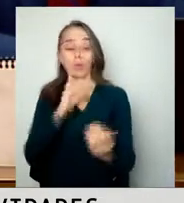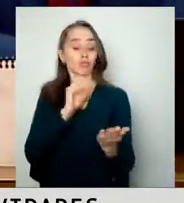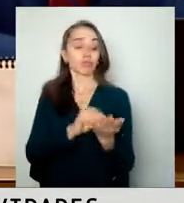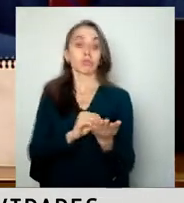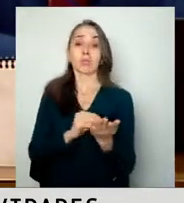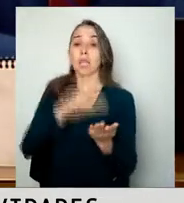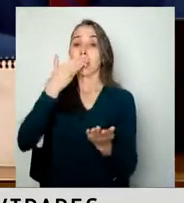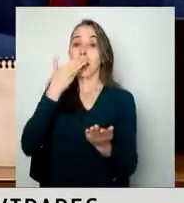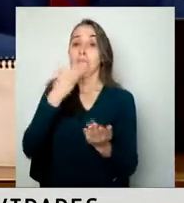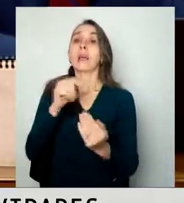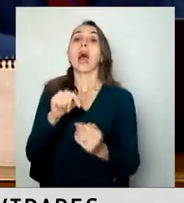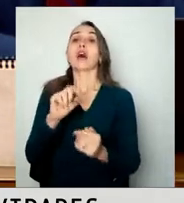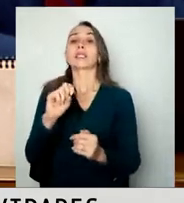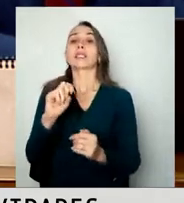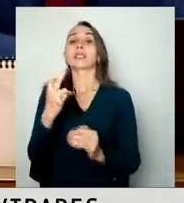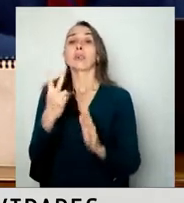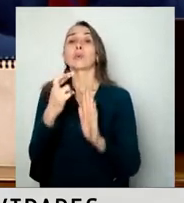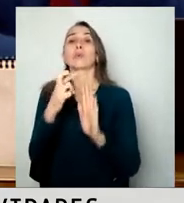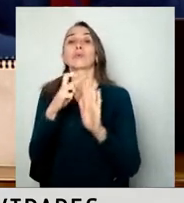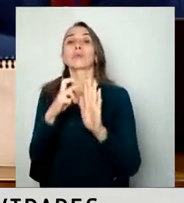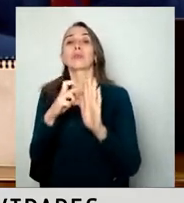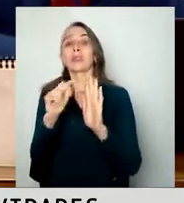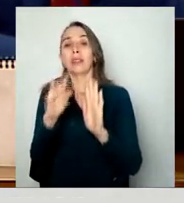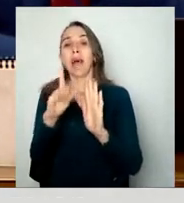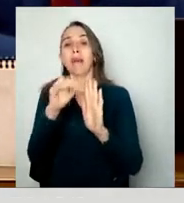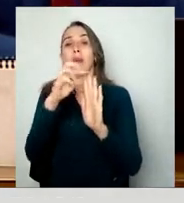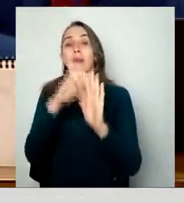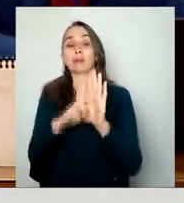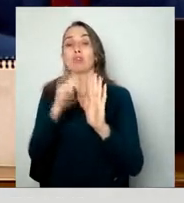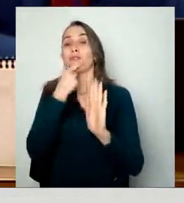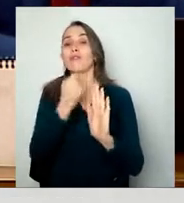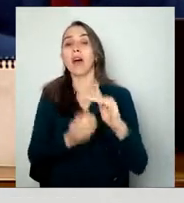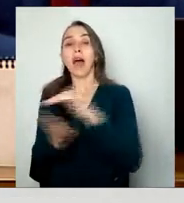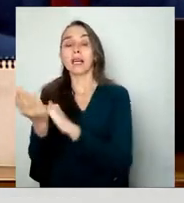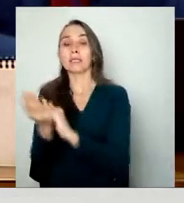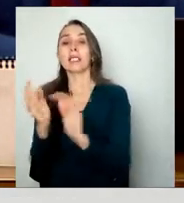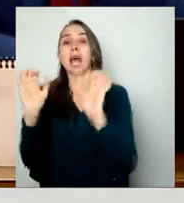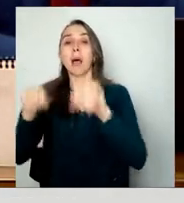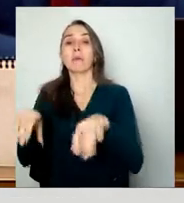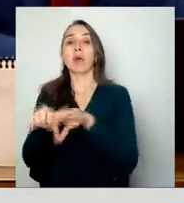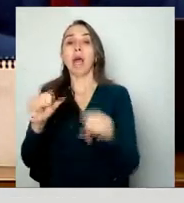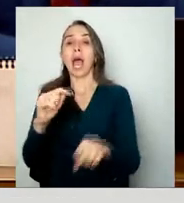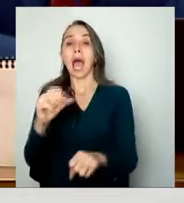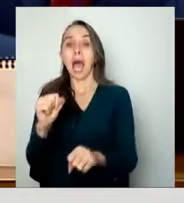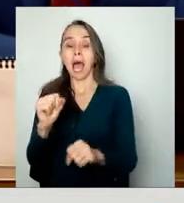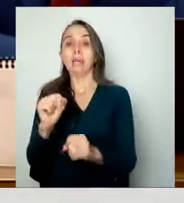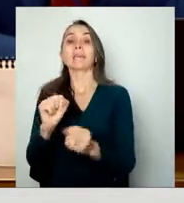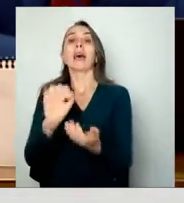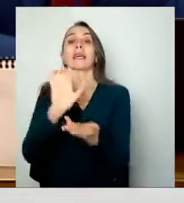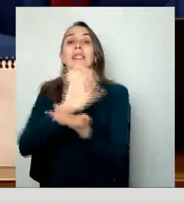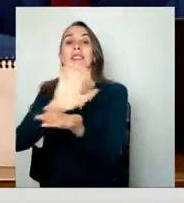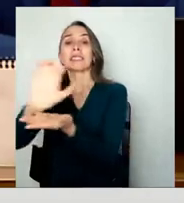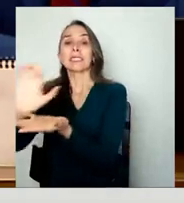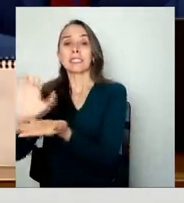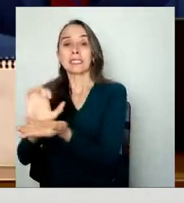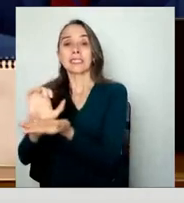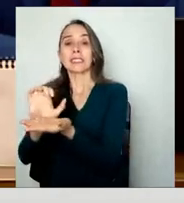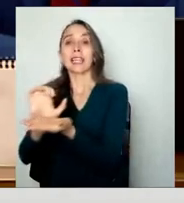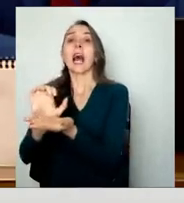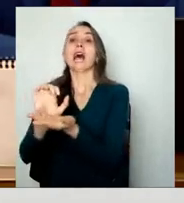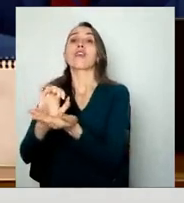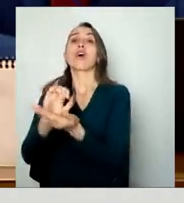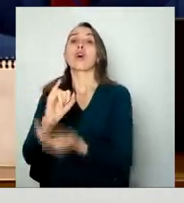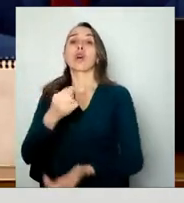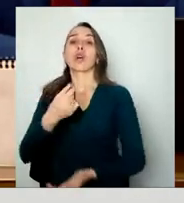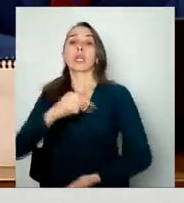tabla es fácil despacho corresponde tratar el proyecto de acuerdo que aprueba el acta constitutiva de la asociación de Estados iberoamericanos para el desarrollo de las bibliotecas nacionales de los países